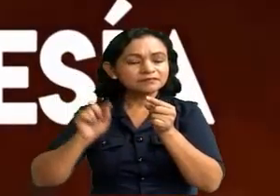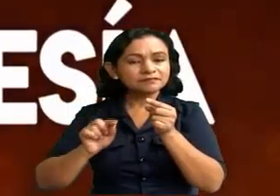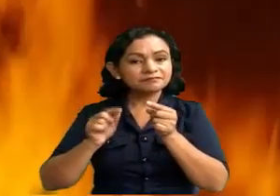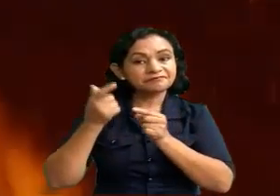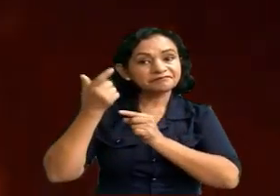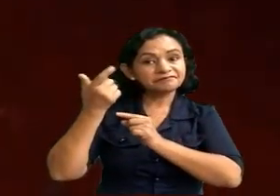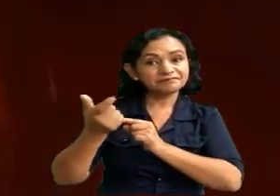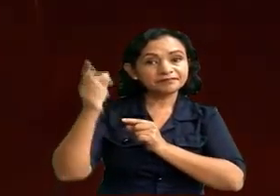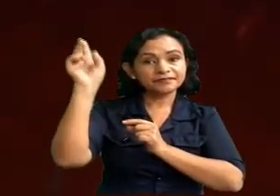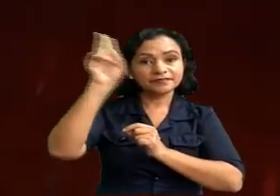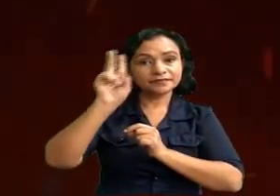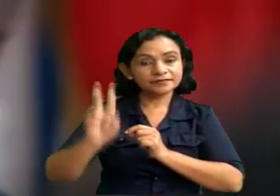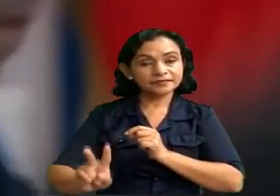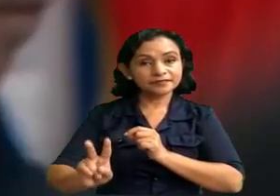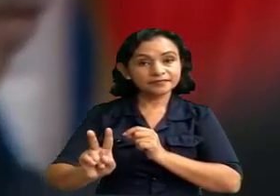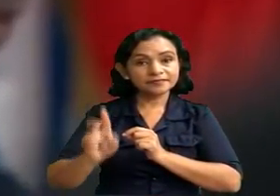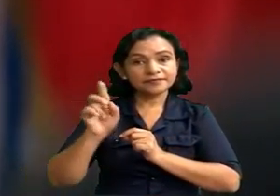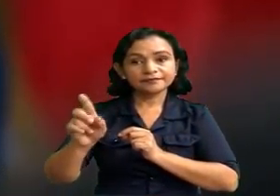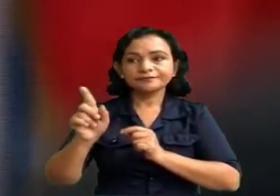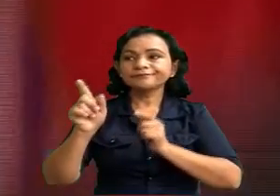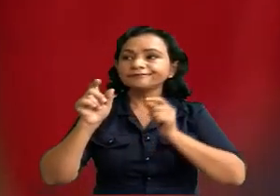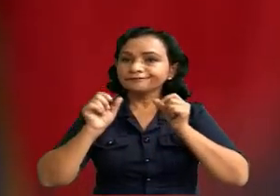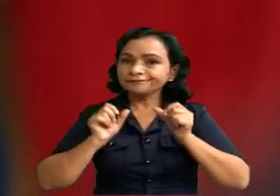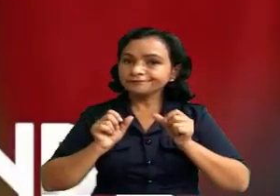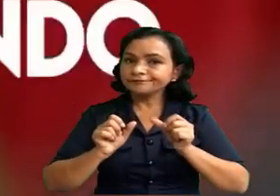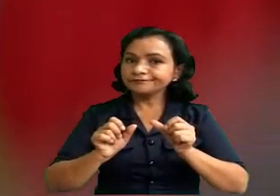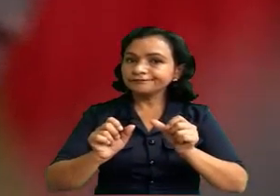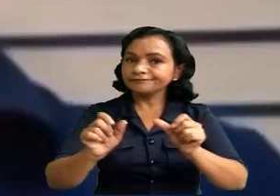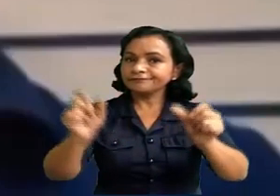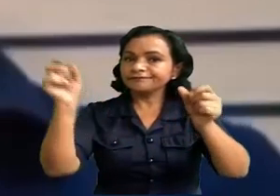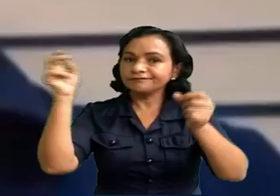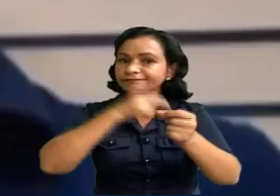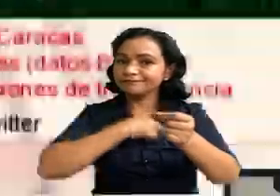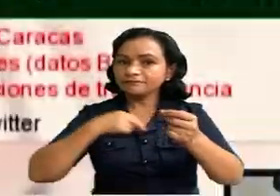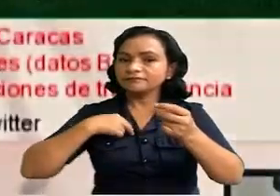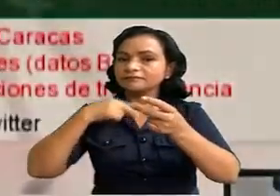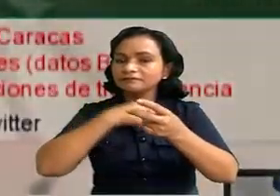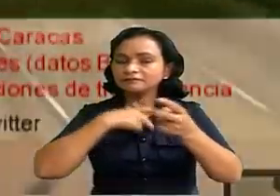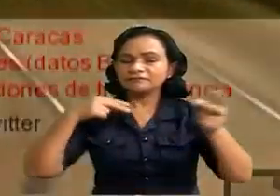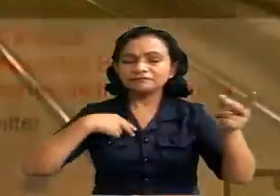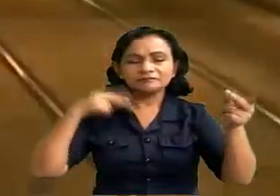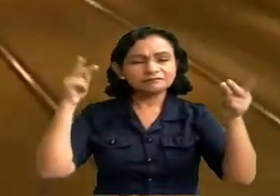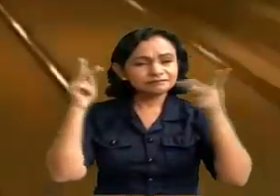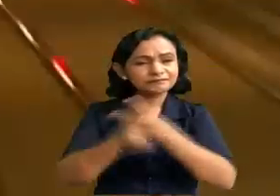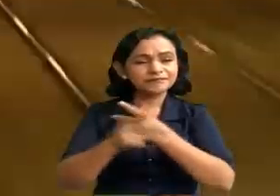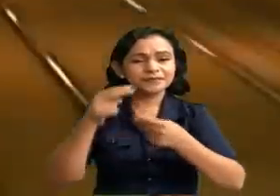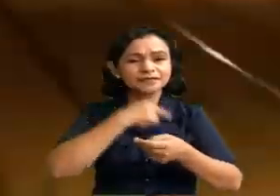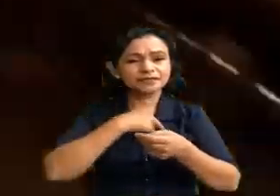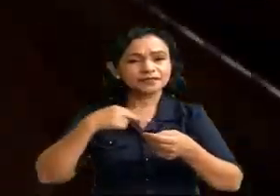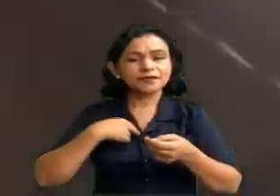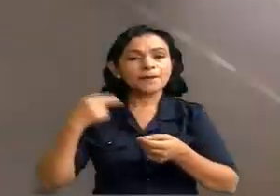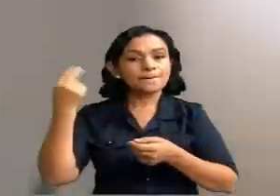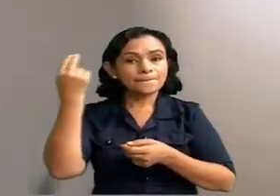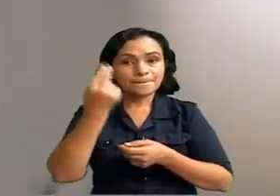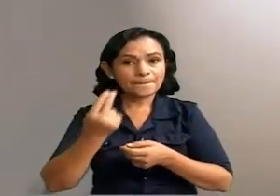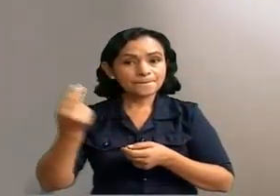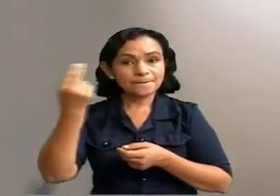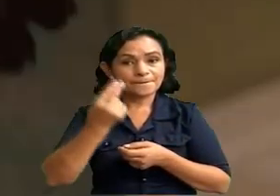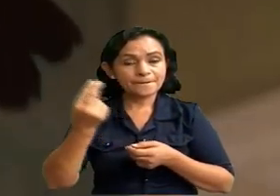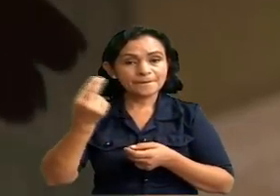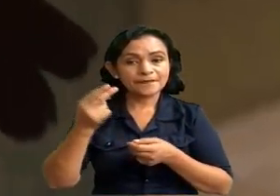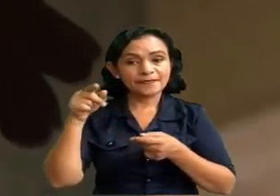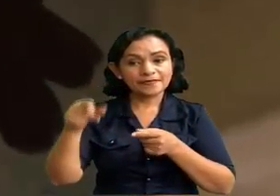burguesía venezolana continúa arremetiendo desesperadamente, utilizando